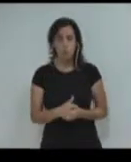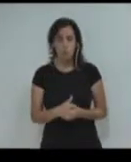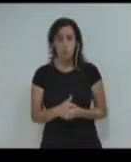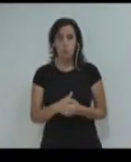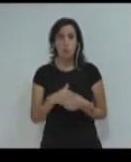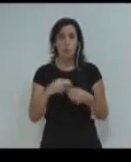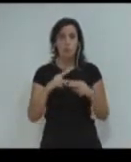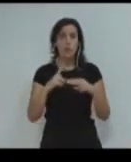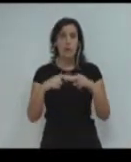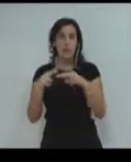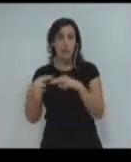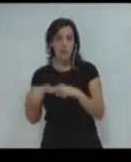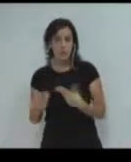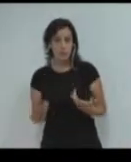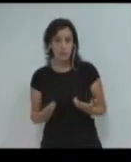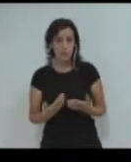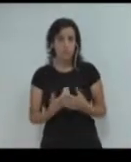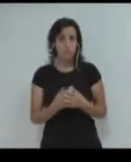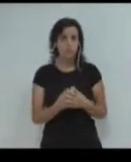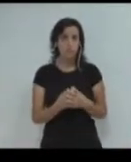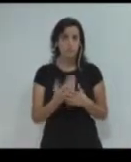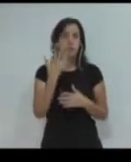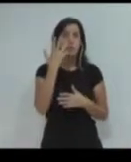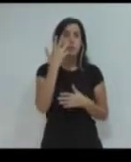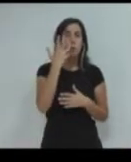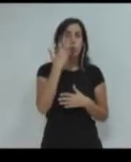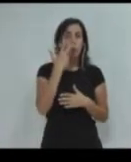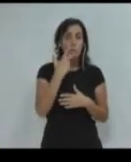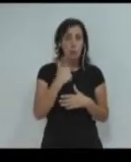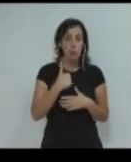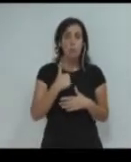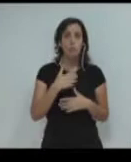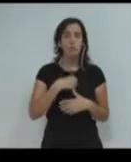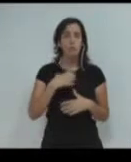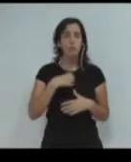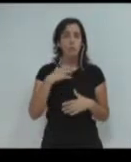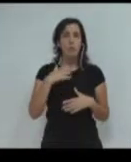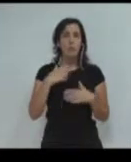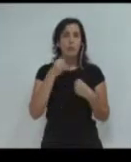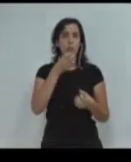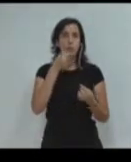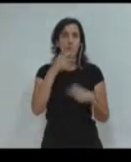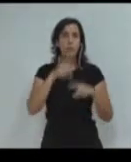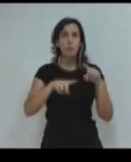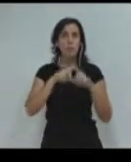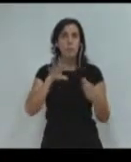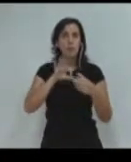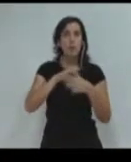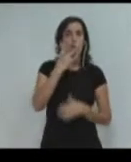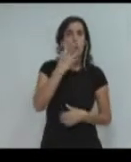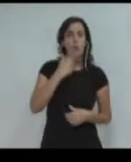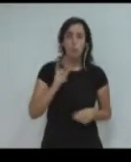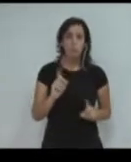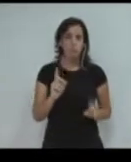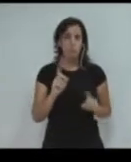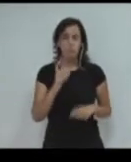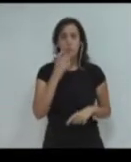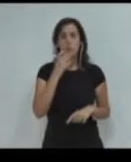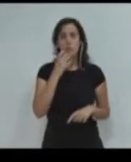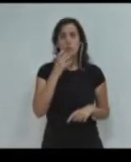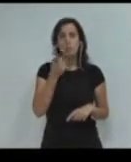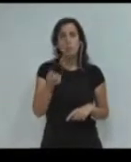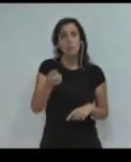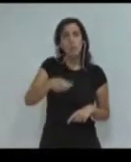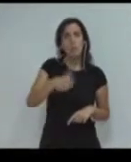Color. enlaces. Por ejemplo, el color, nunca puedes basar la información en el color. Escriben un sinónimo de